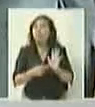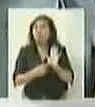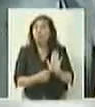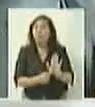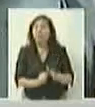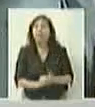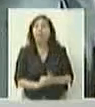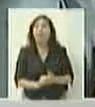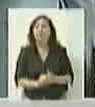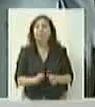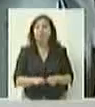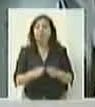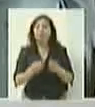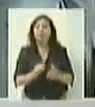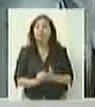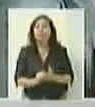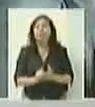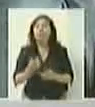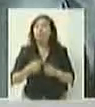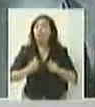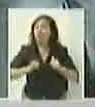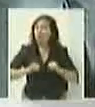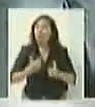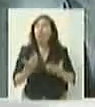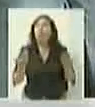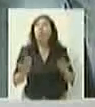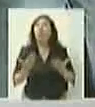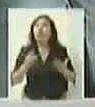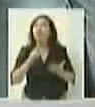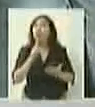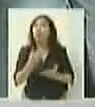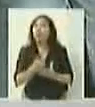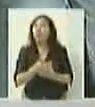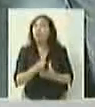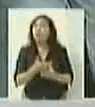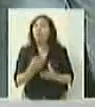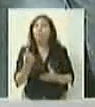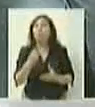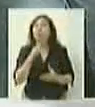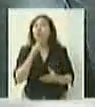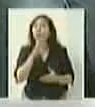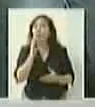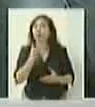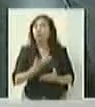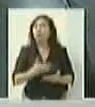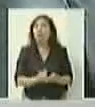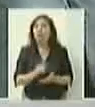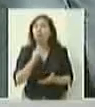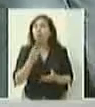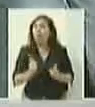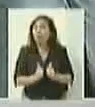presencia, la cobertura de las actividades, ¿dónde está participando la primera dama? ¿Dónde